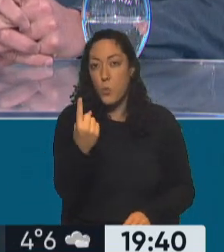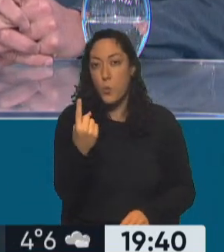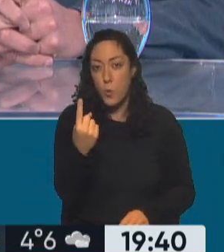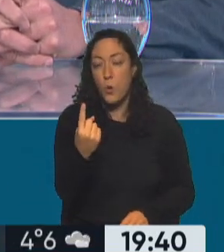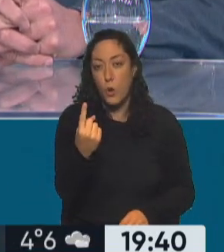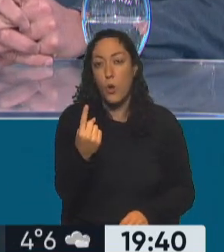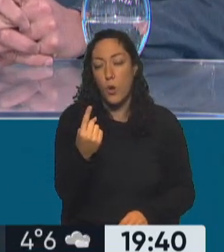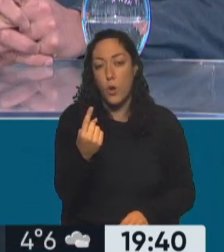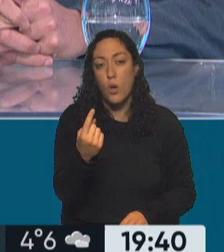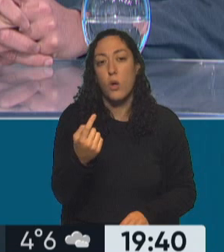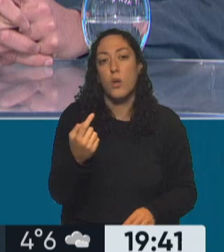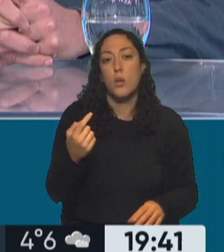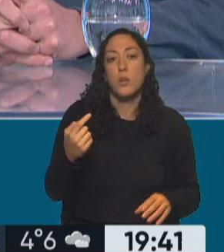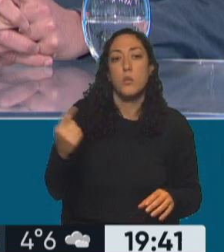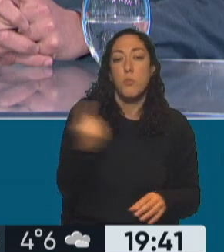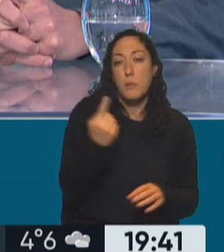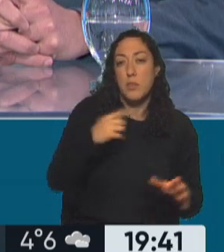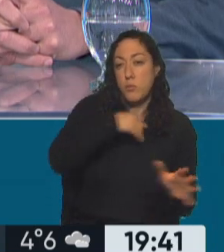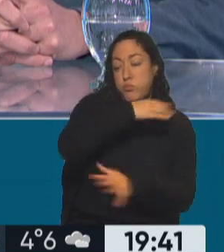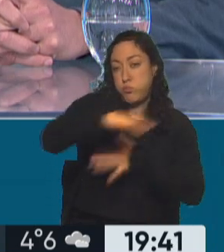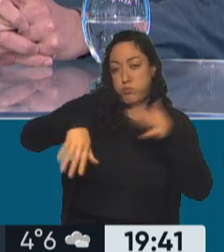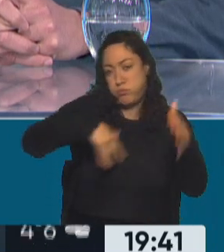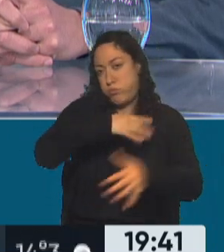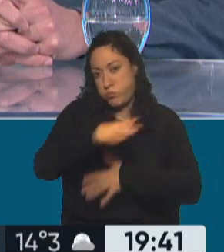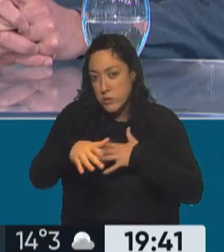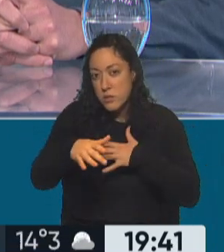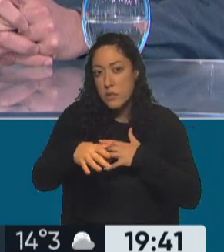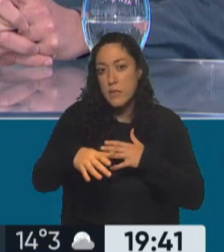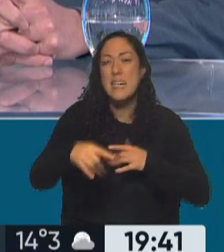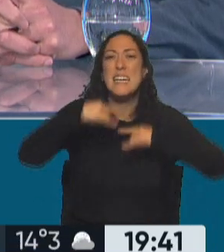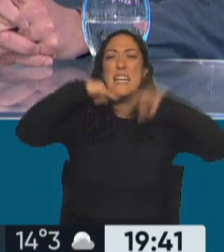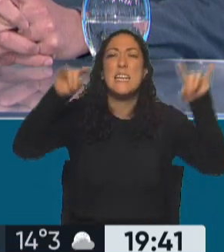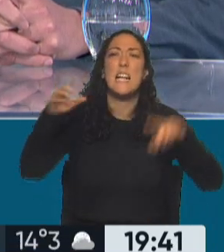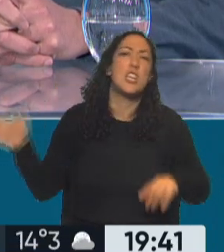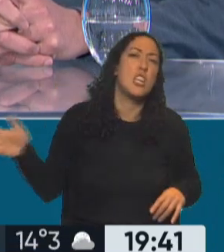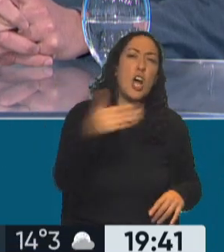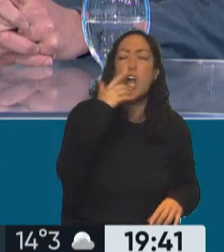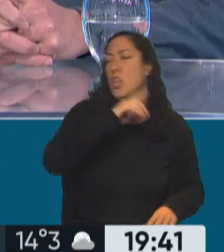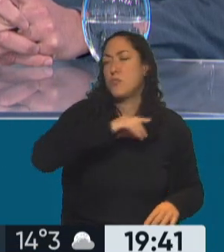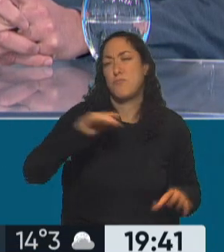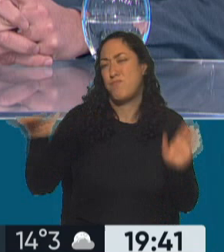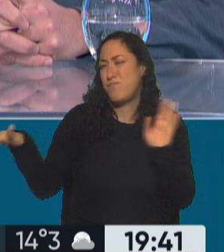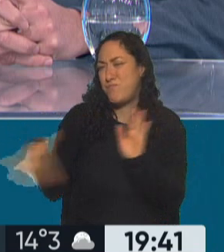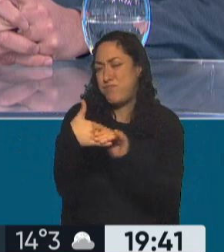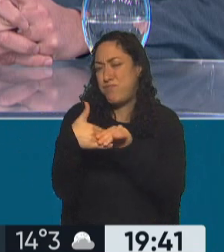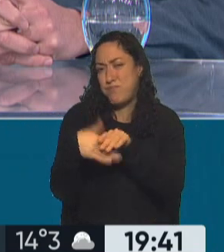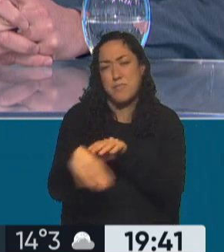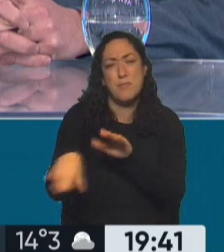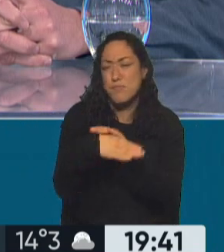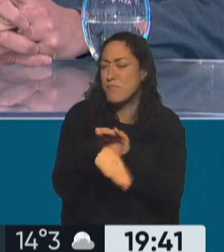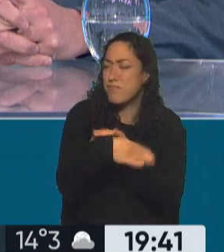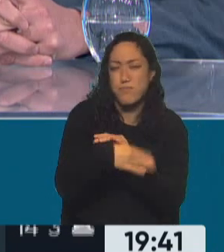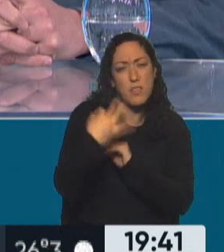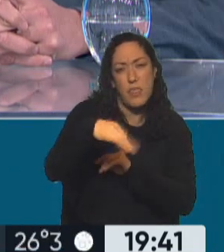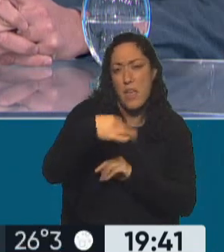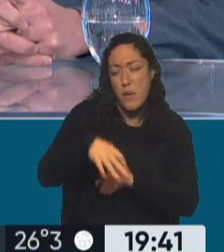donde todo llegó al límite, gritaban que se vayan todos y las redes estaban recién a mitad de camino. Exacto.